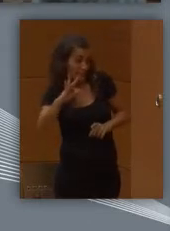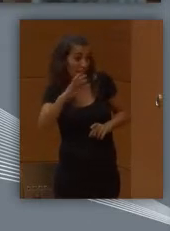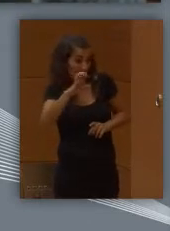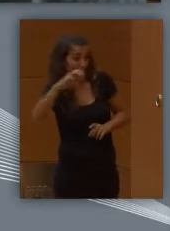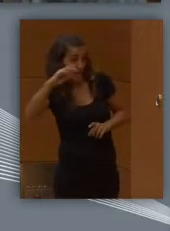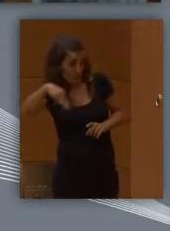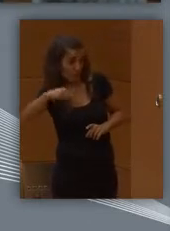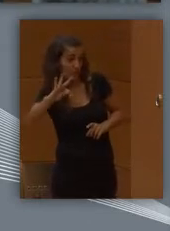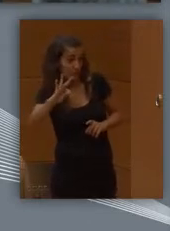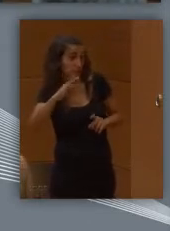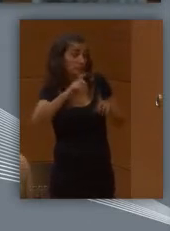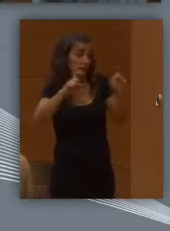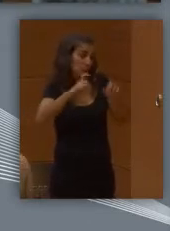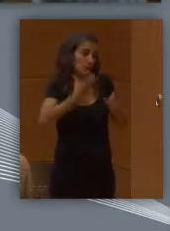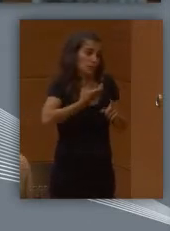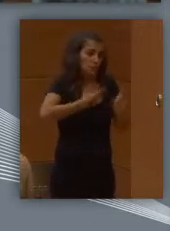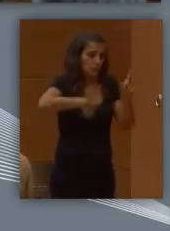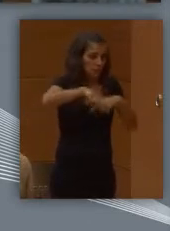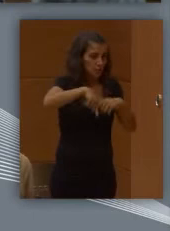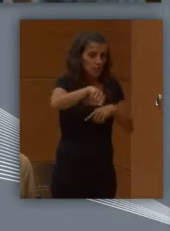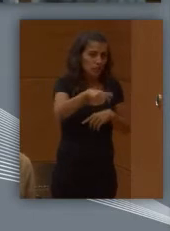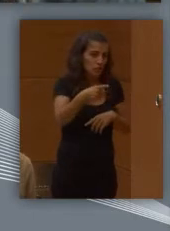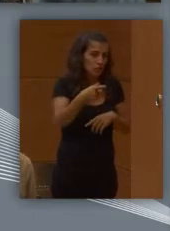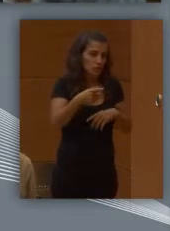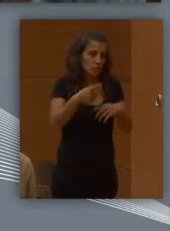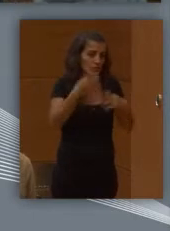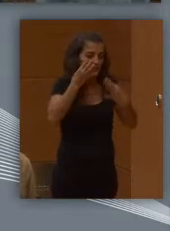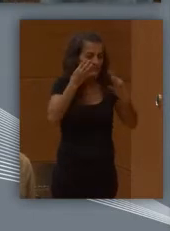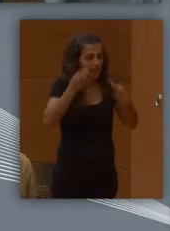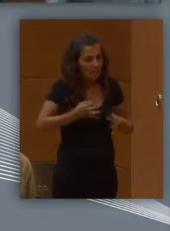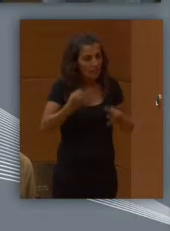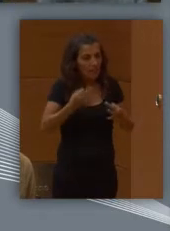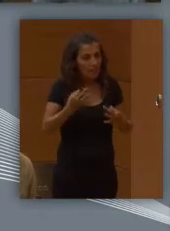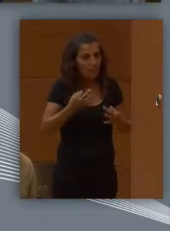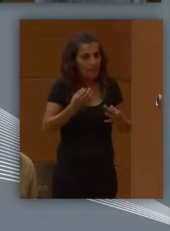digo que tiene aún mucho más recorrido para